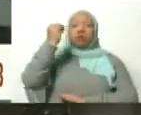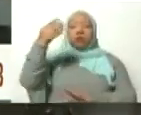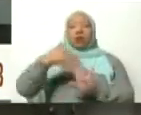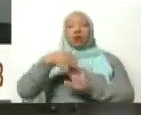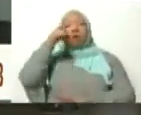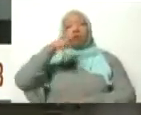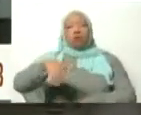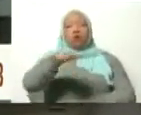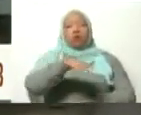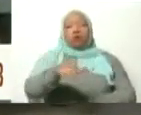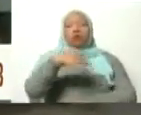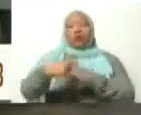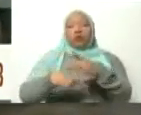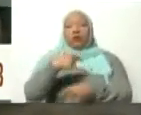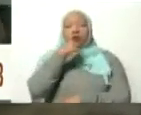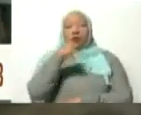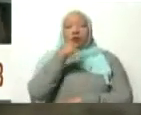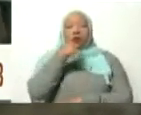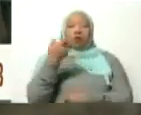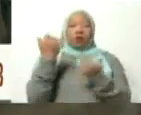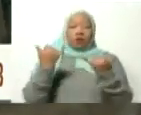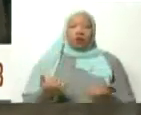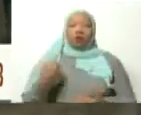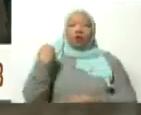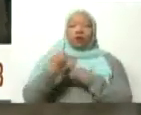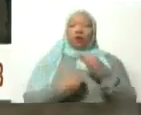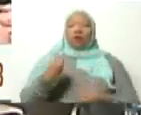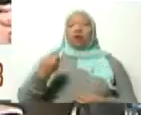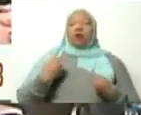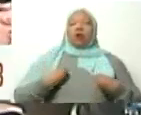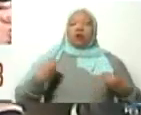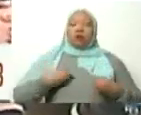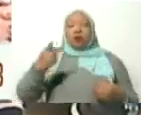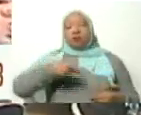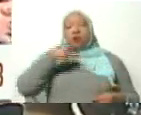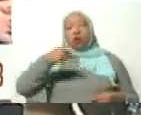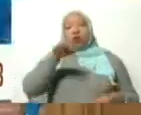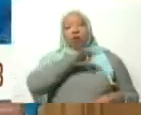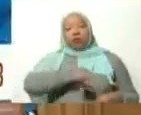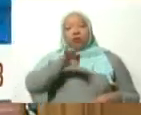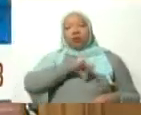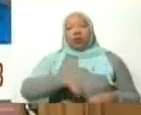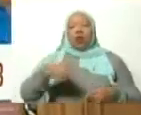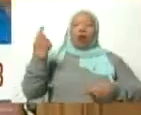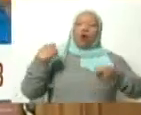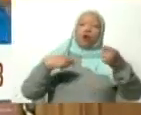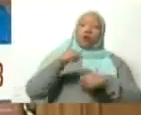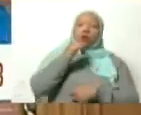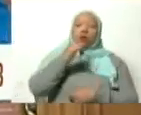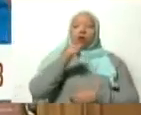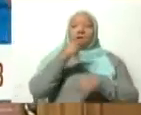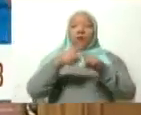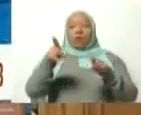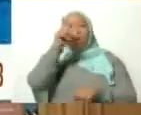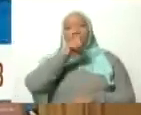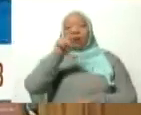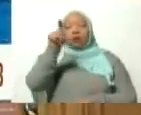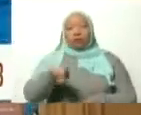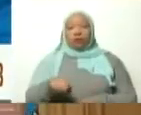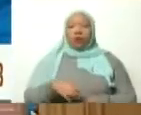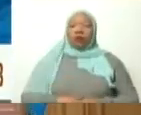popular, sobre el papel que deben jugar en la vida política, en la vida social, en la vida económica. Pero este año también